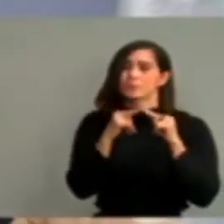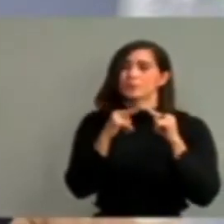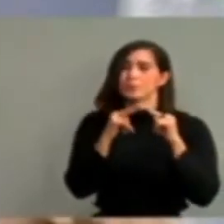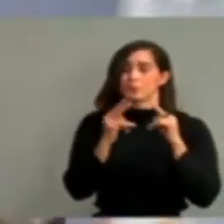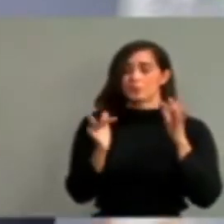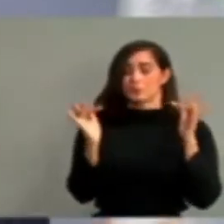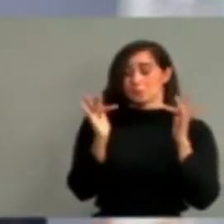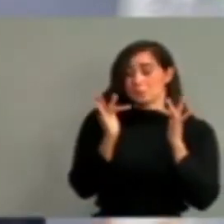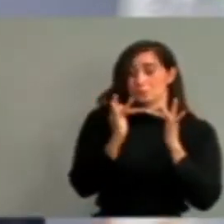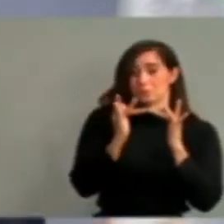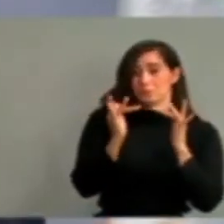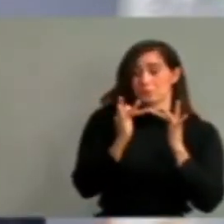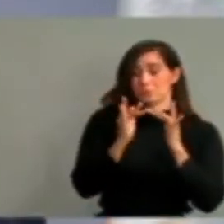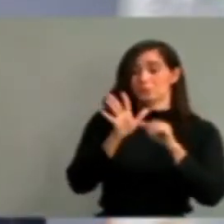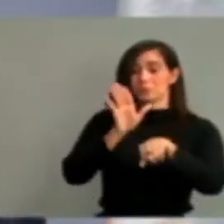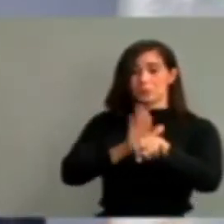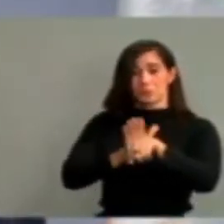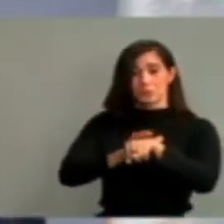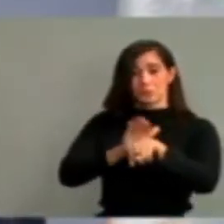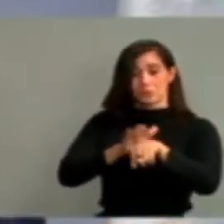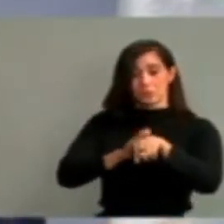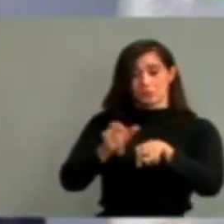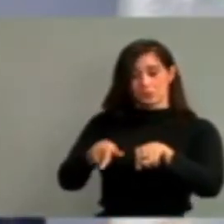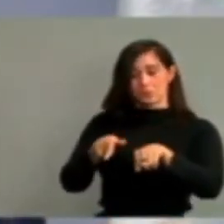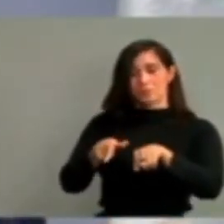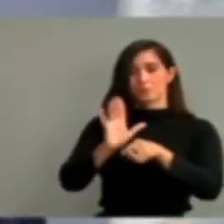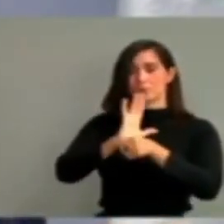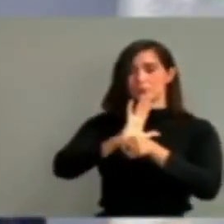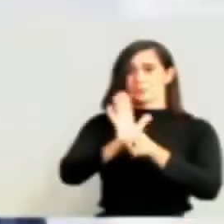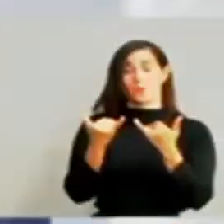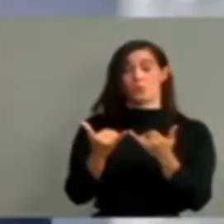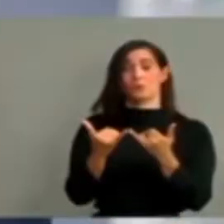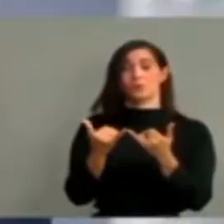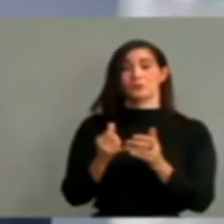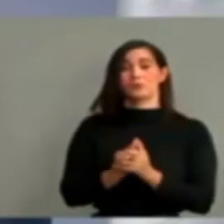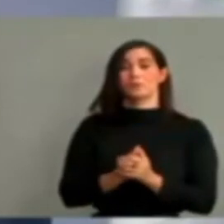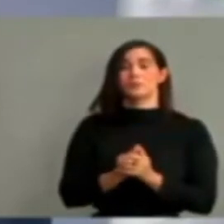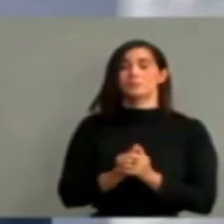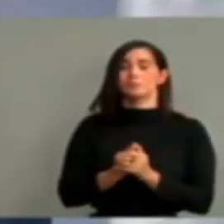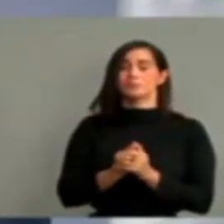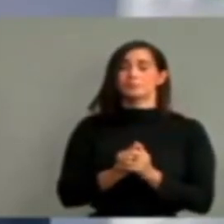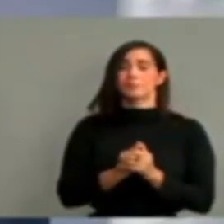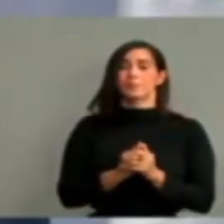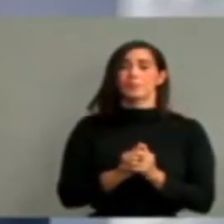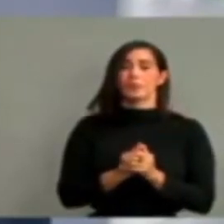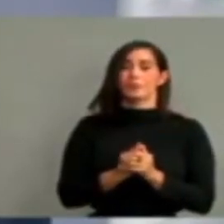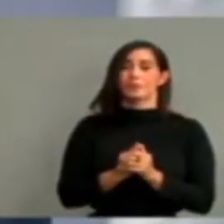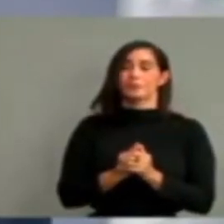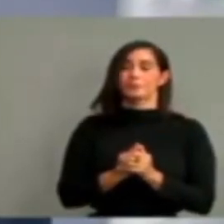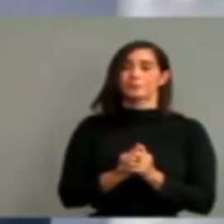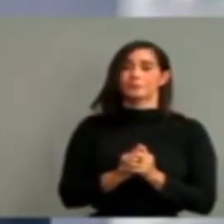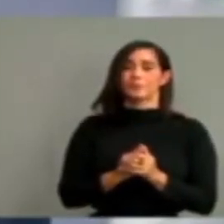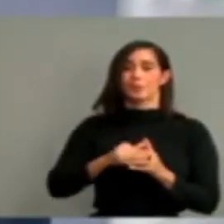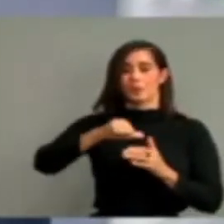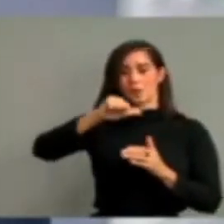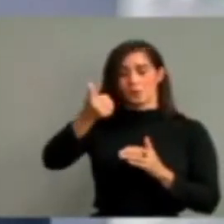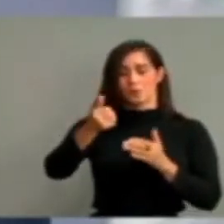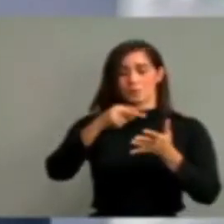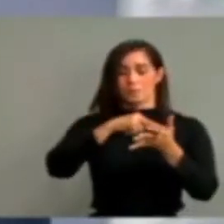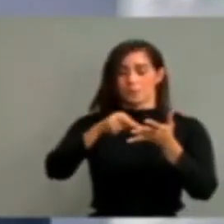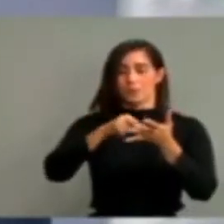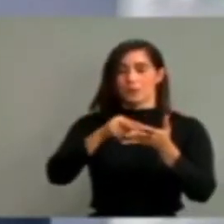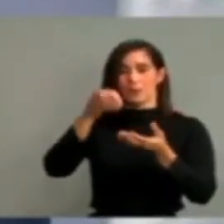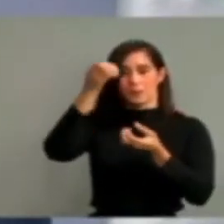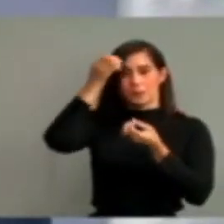establece la conexión con el kobe 19 pasamos de inmediato a la lectura al